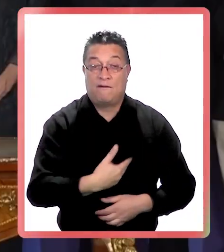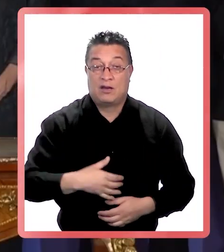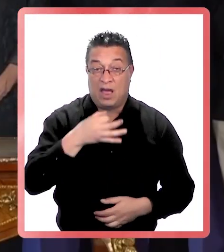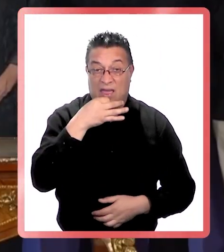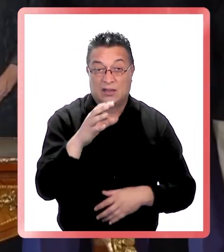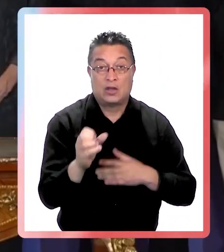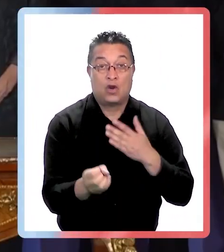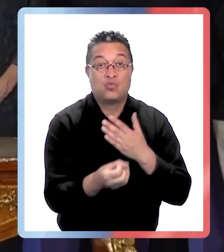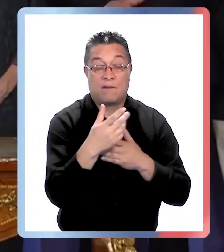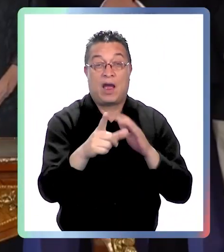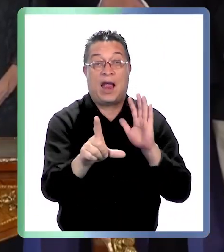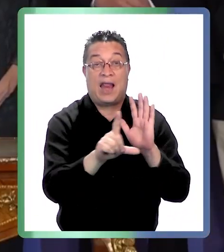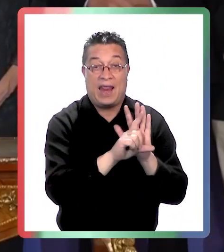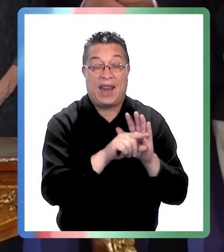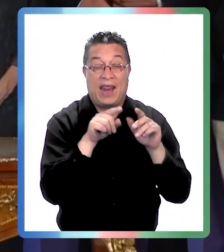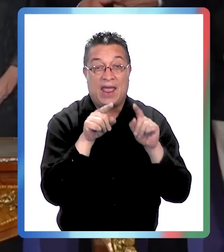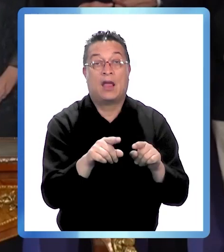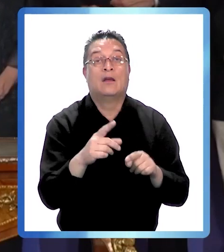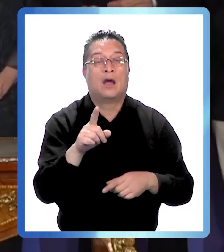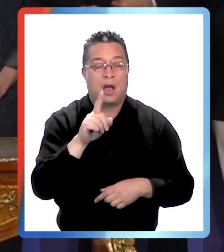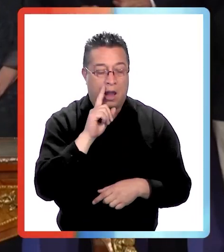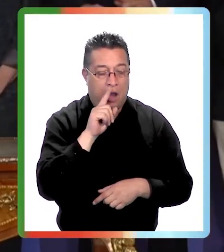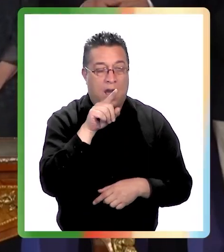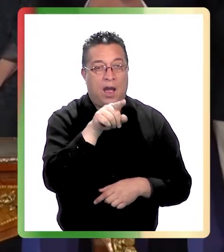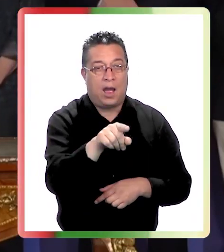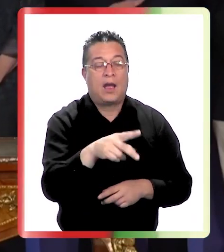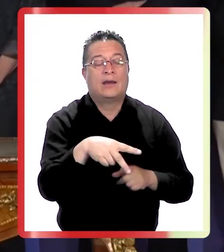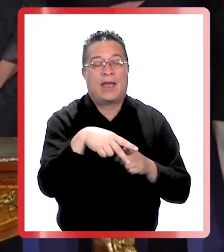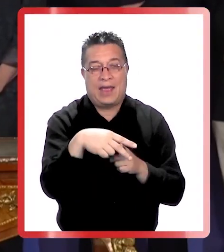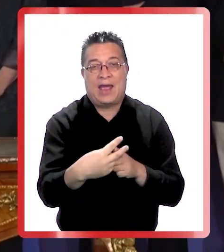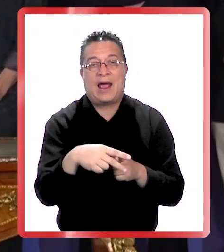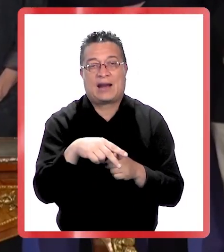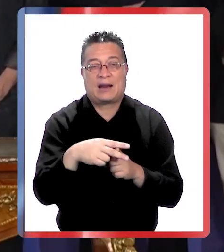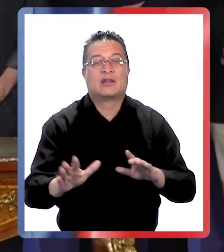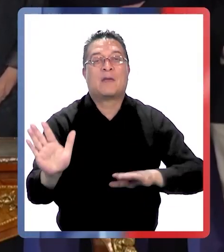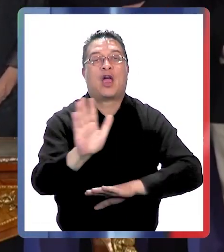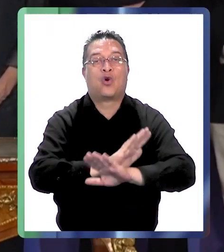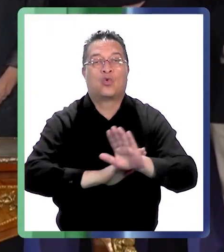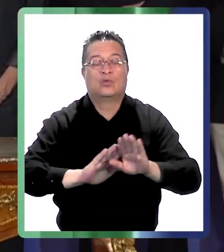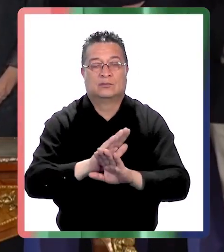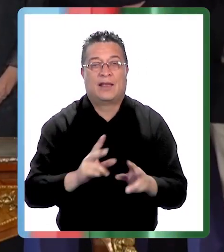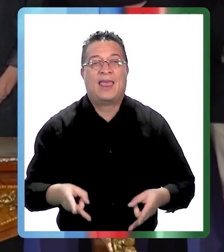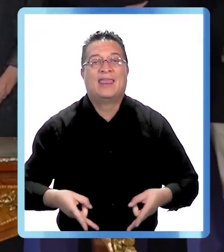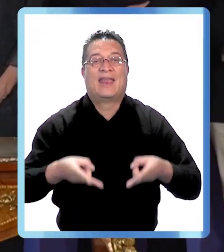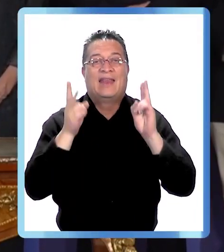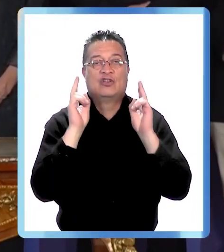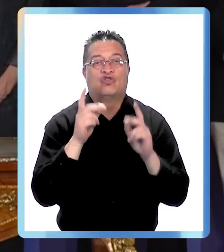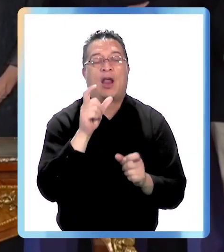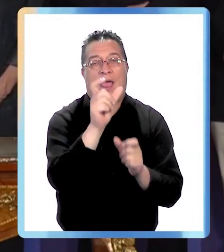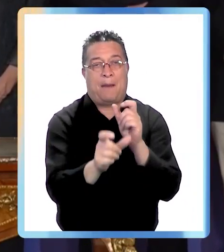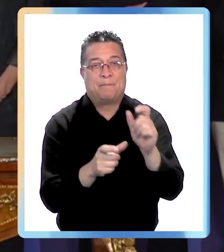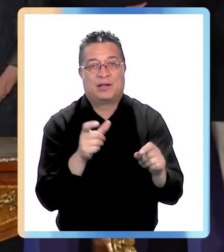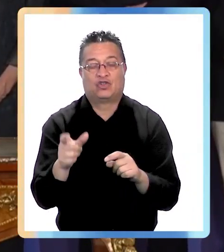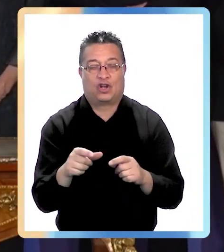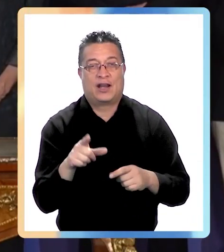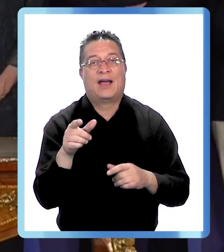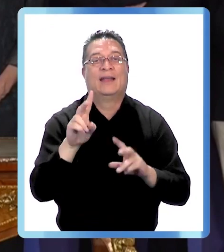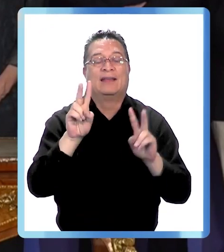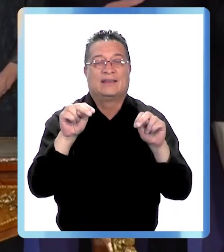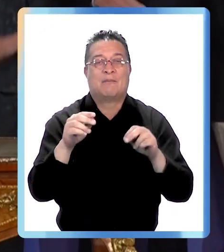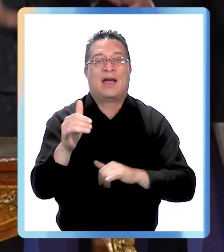con la nueva Ley Marco de Ciberseguridad existirán más herramientas para proteger los derechos de las personas en